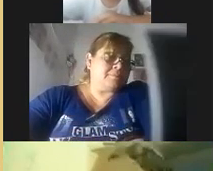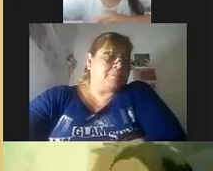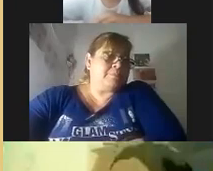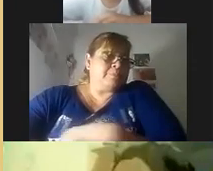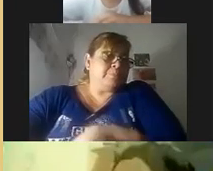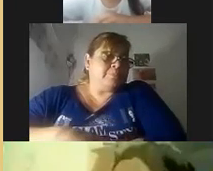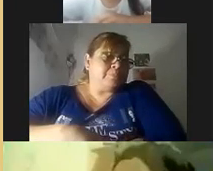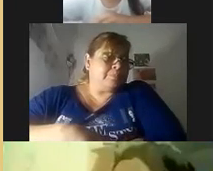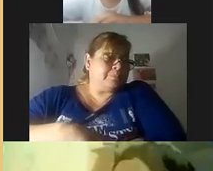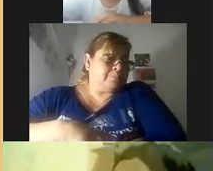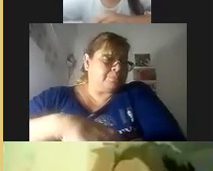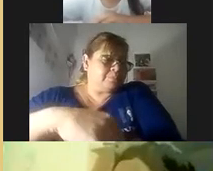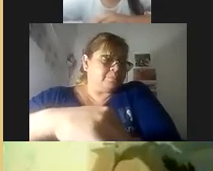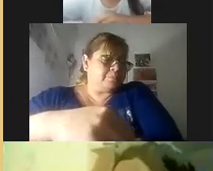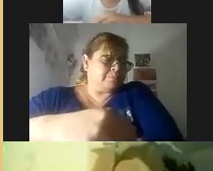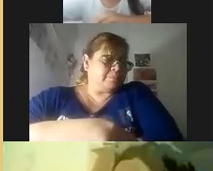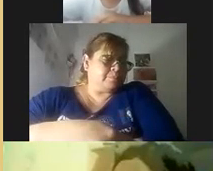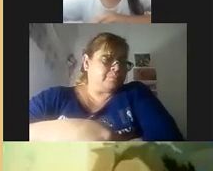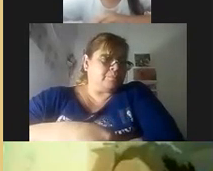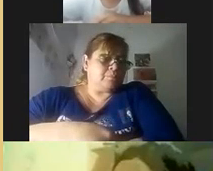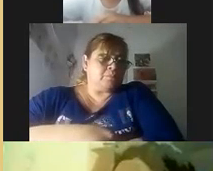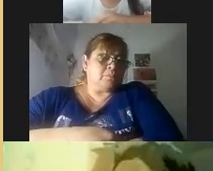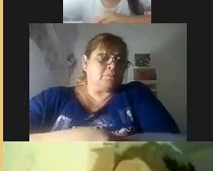función se les ocurre que puede cumplir el hueso?